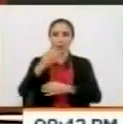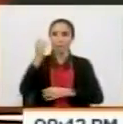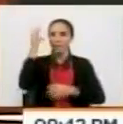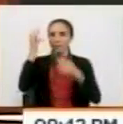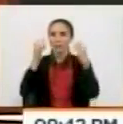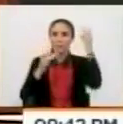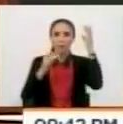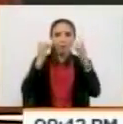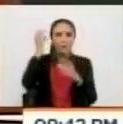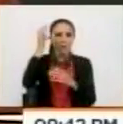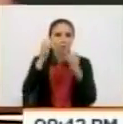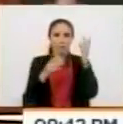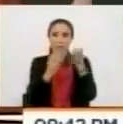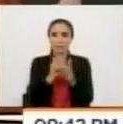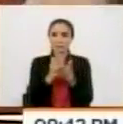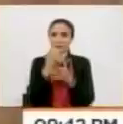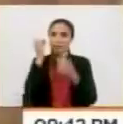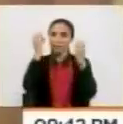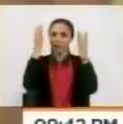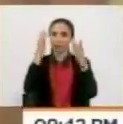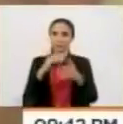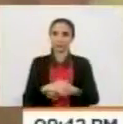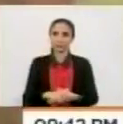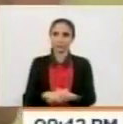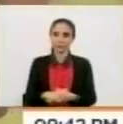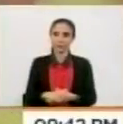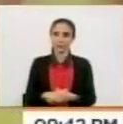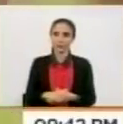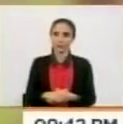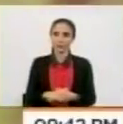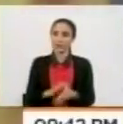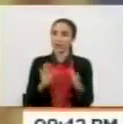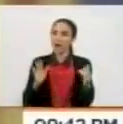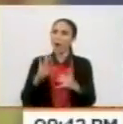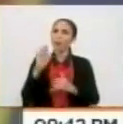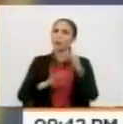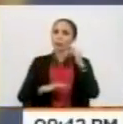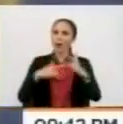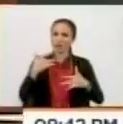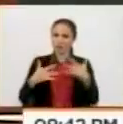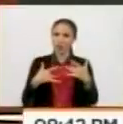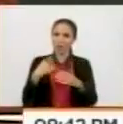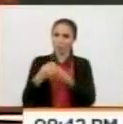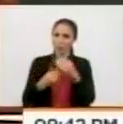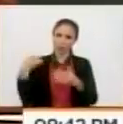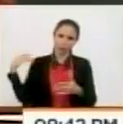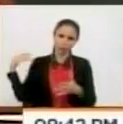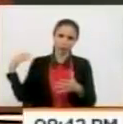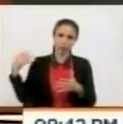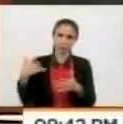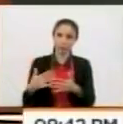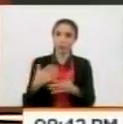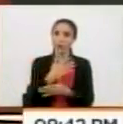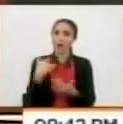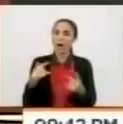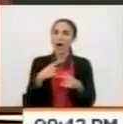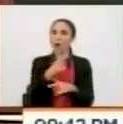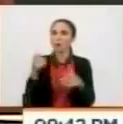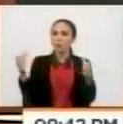reinventarse. Yo le he dicho en los últimos actos que hemos tenido, nosotros tenemos que luchar contra el